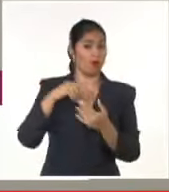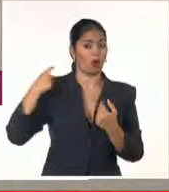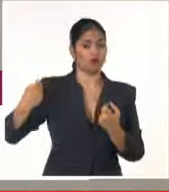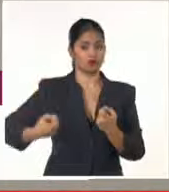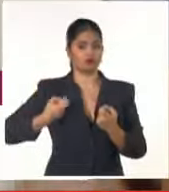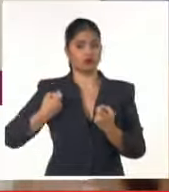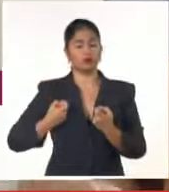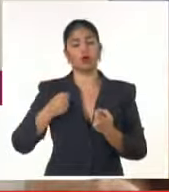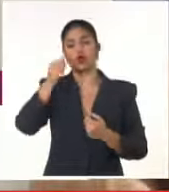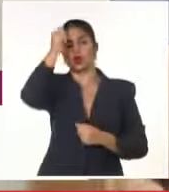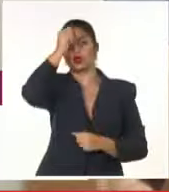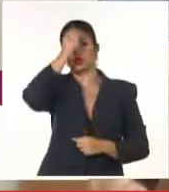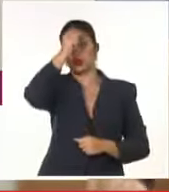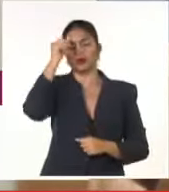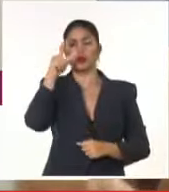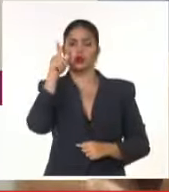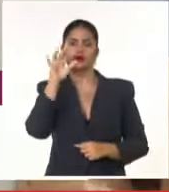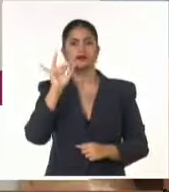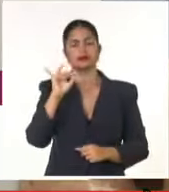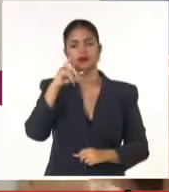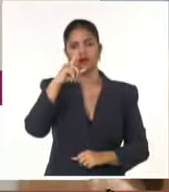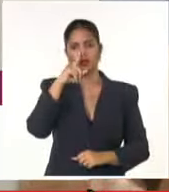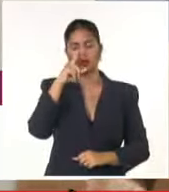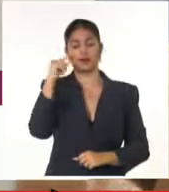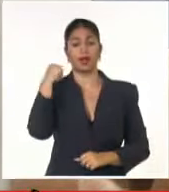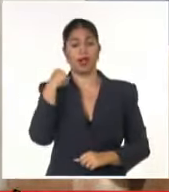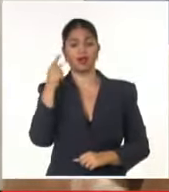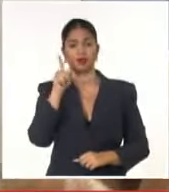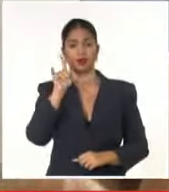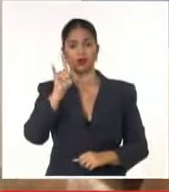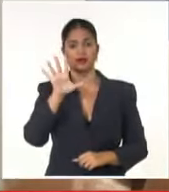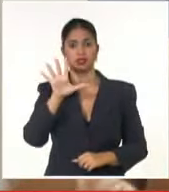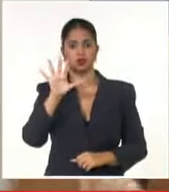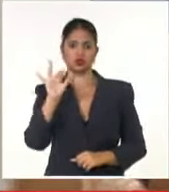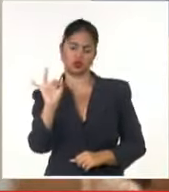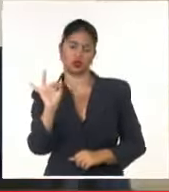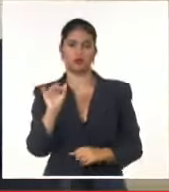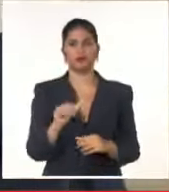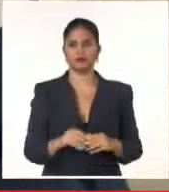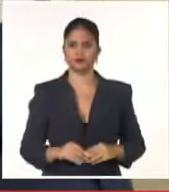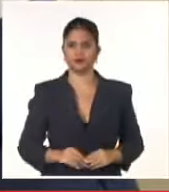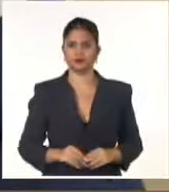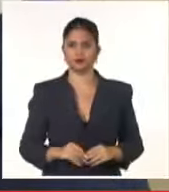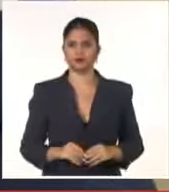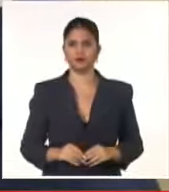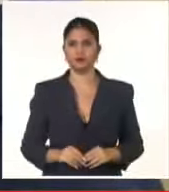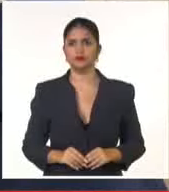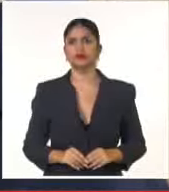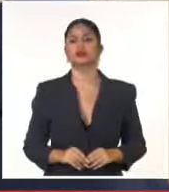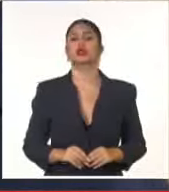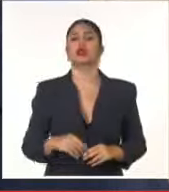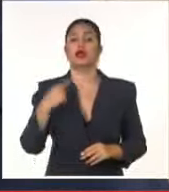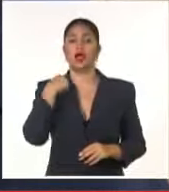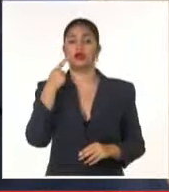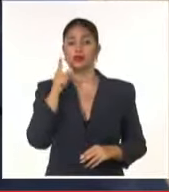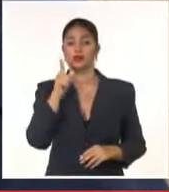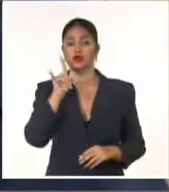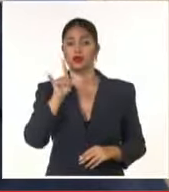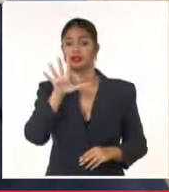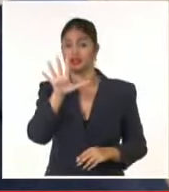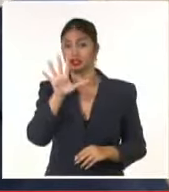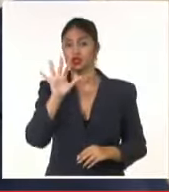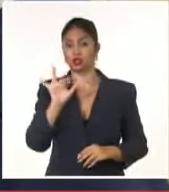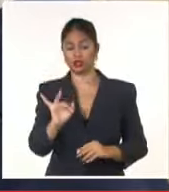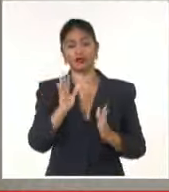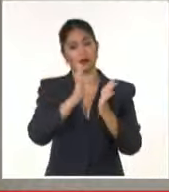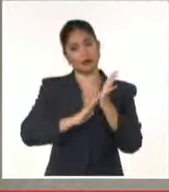del 57. En la sierra, Guatemala integró la tropa de Ramón Paz Borroto y en diciembre de 1957,